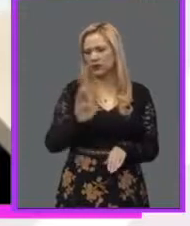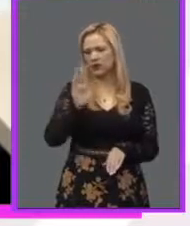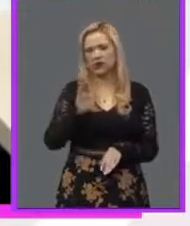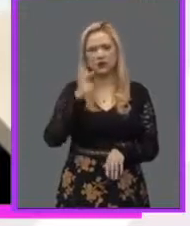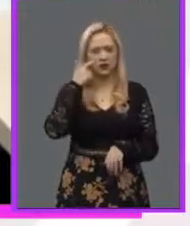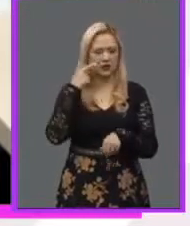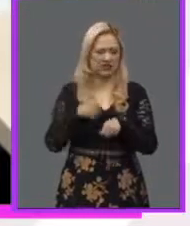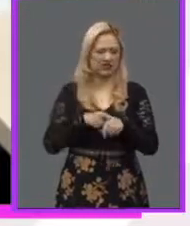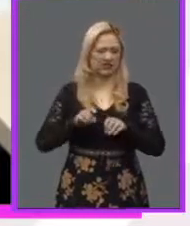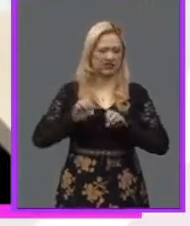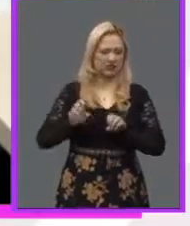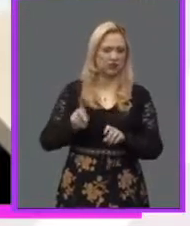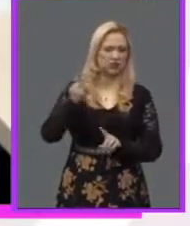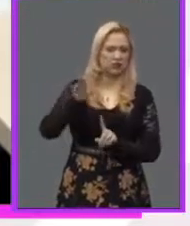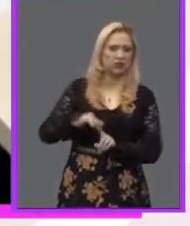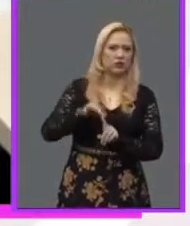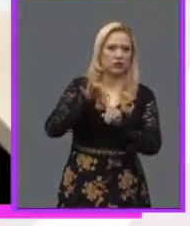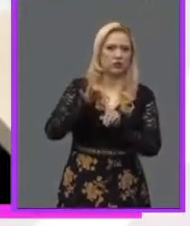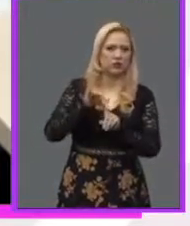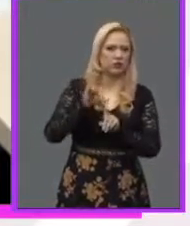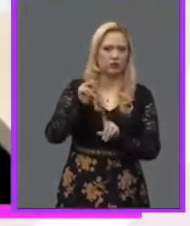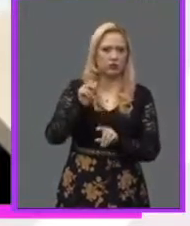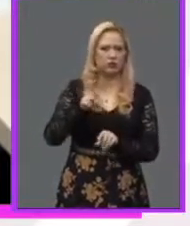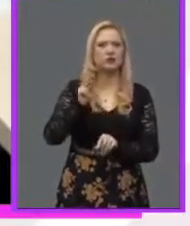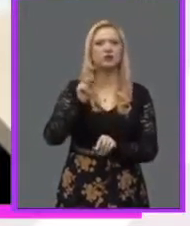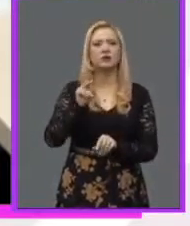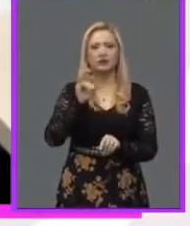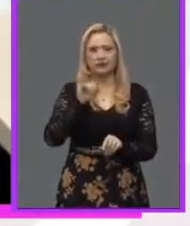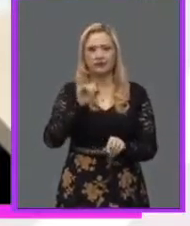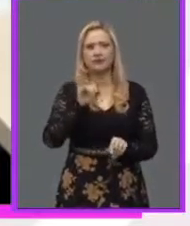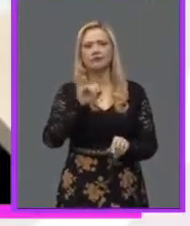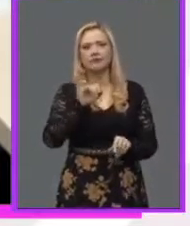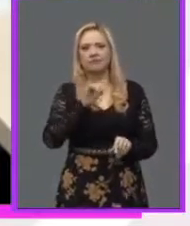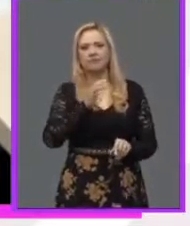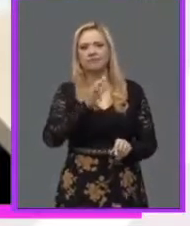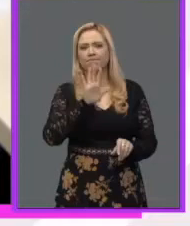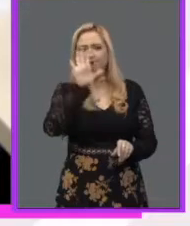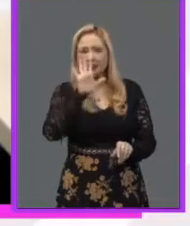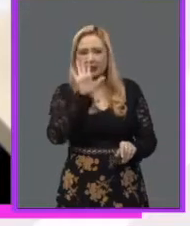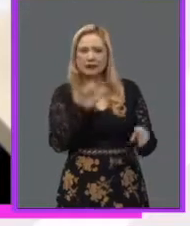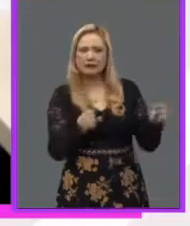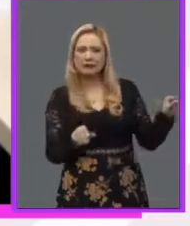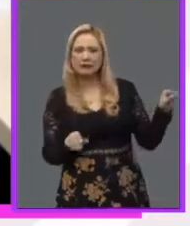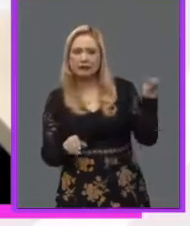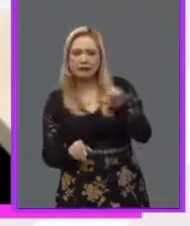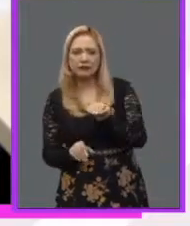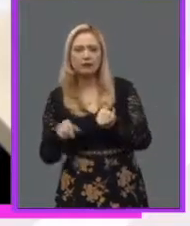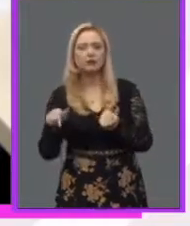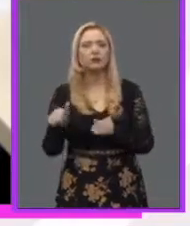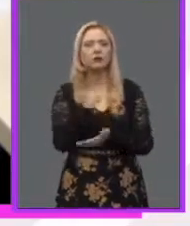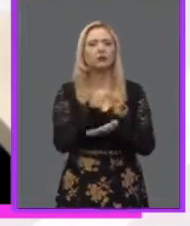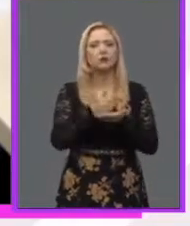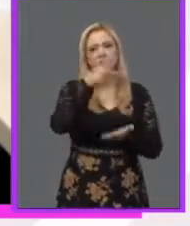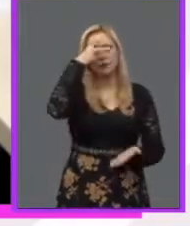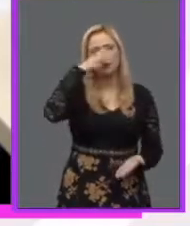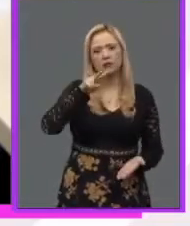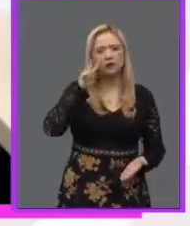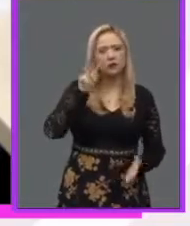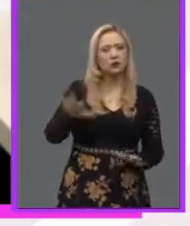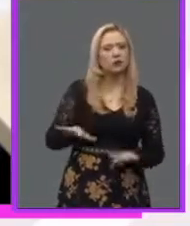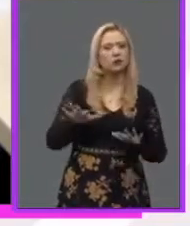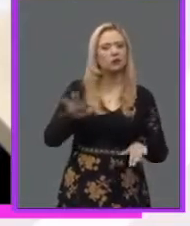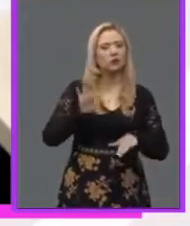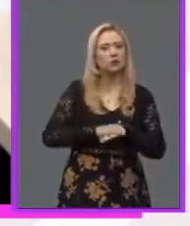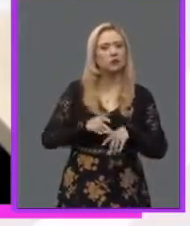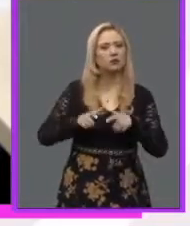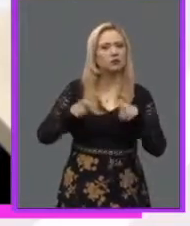por el racismo, pero que sí tienen un componente. Por ejemplo, en el caso de la Ciudad de México, llama mucho la atención cómo